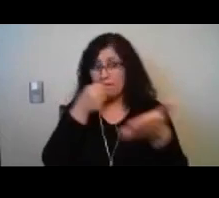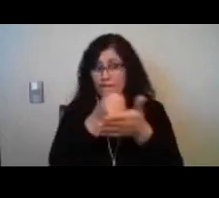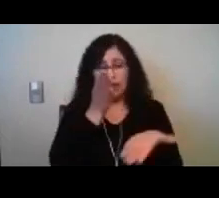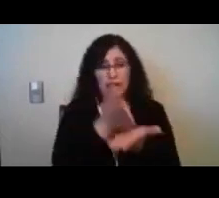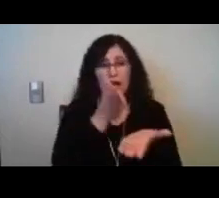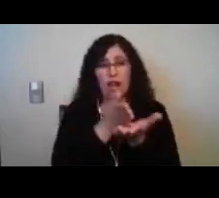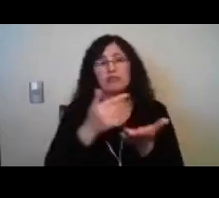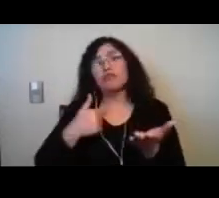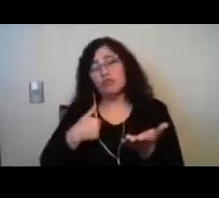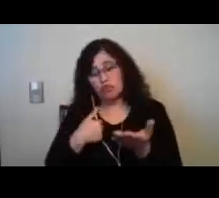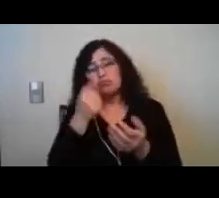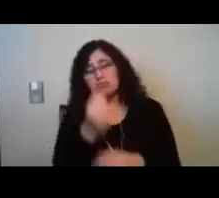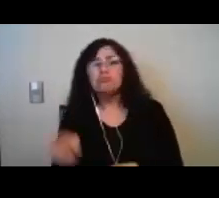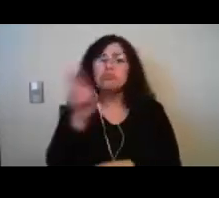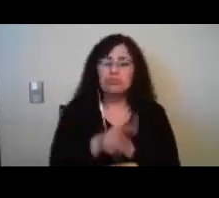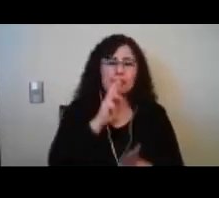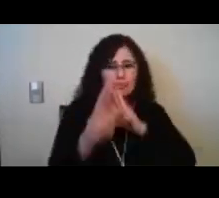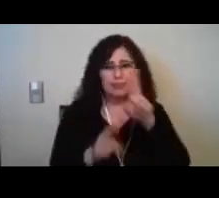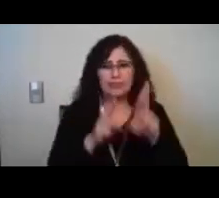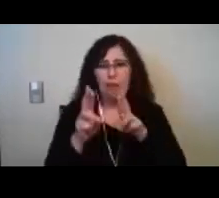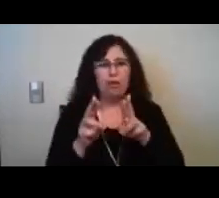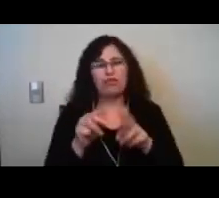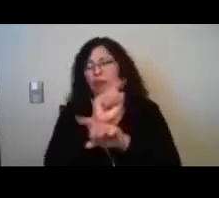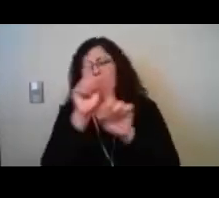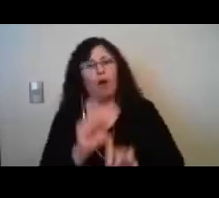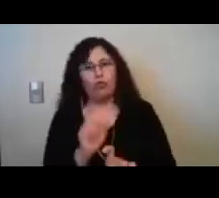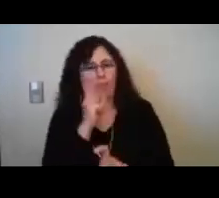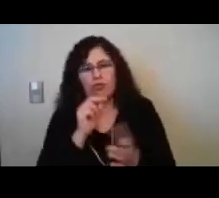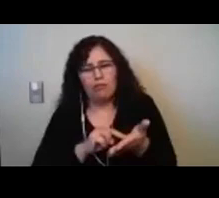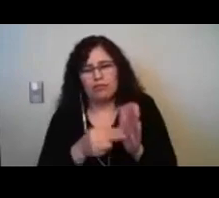voy a tener ningún inconveniente en poder responderlas.